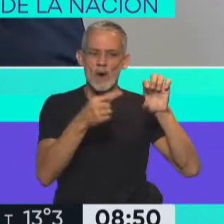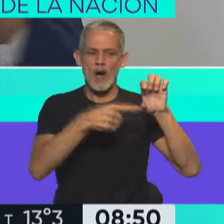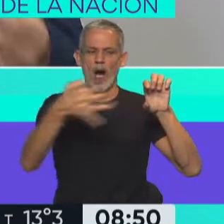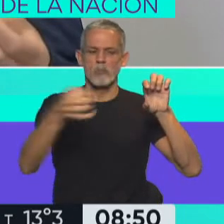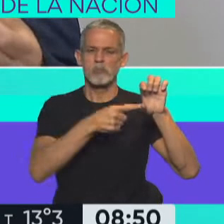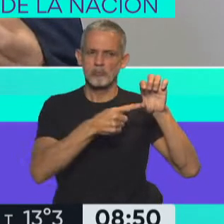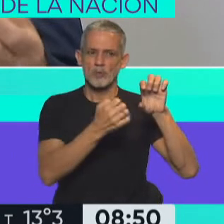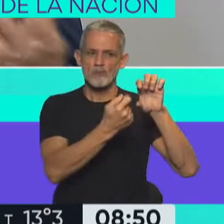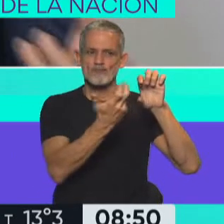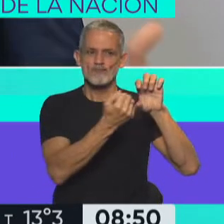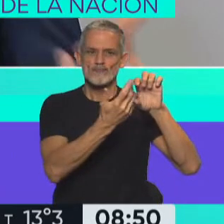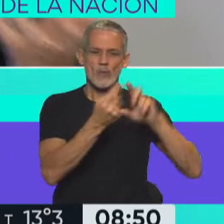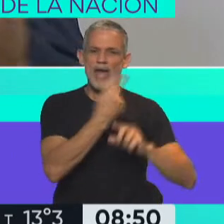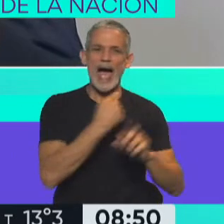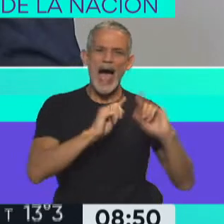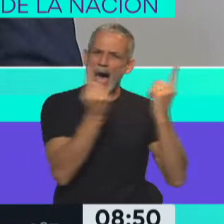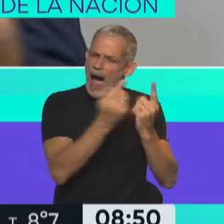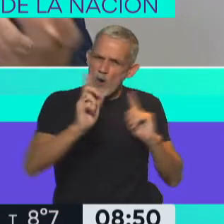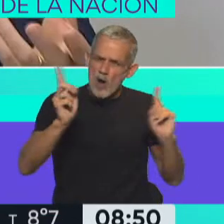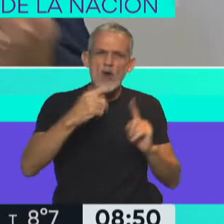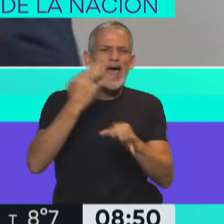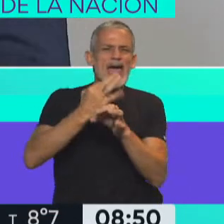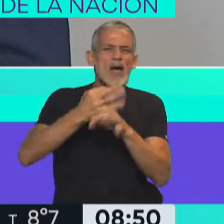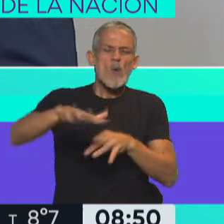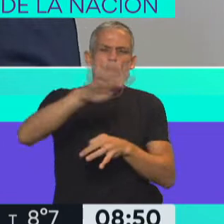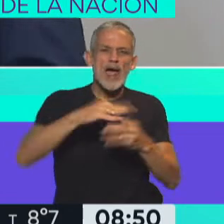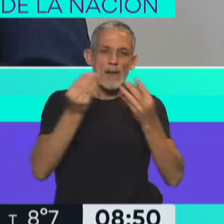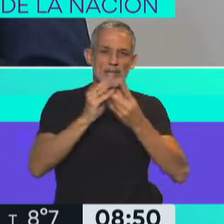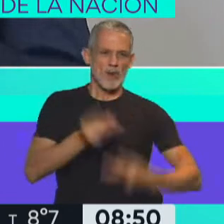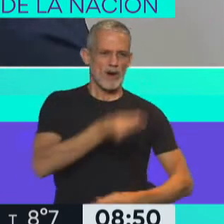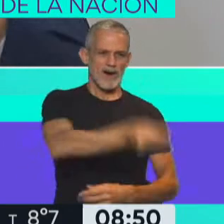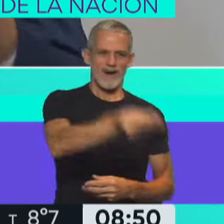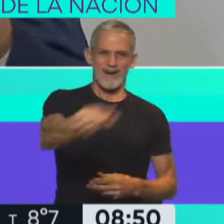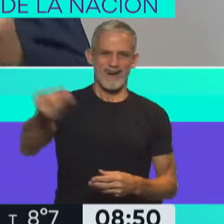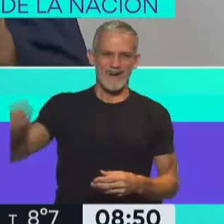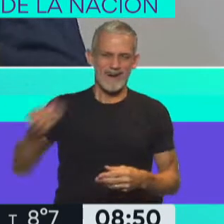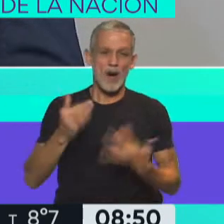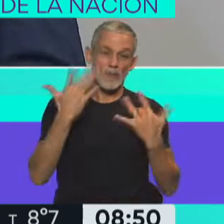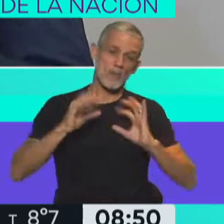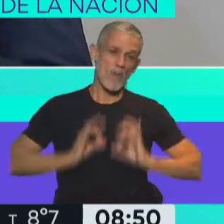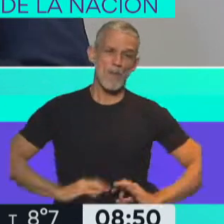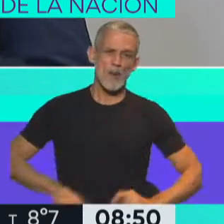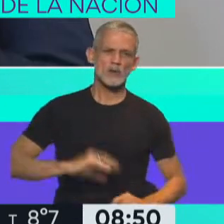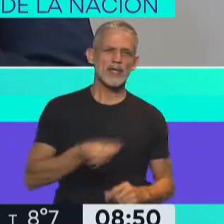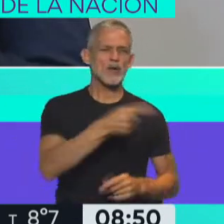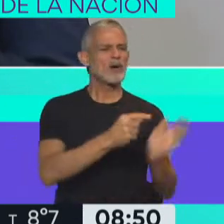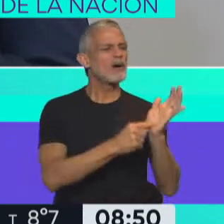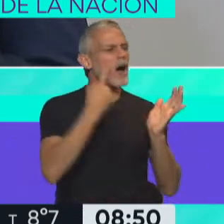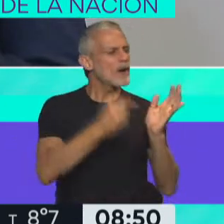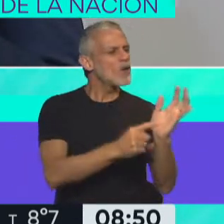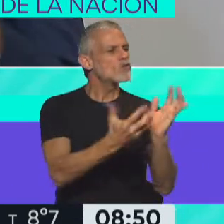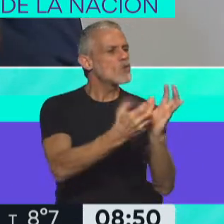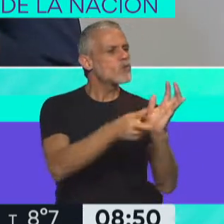cada aula, no es que lo tiene que tener cada aula, puede haber en la escuela y que vaya circulando algún auxiliar chequeando cómo está